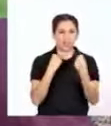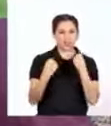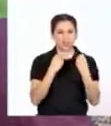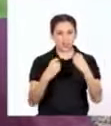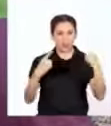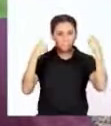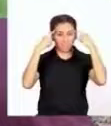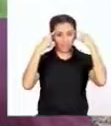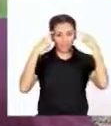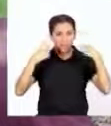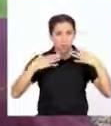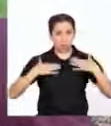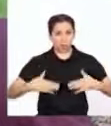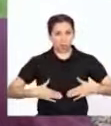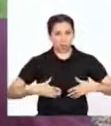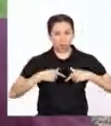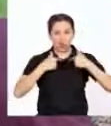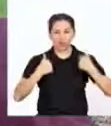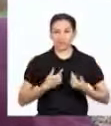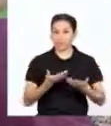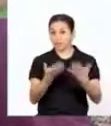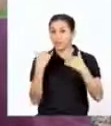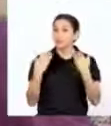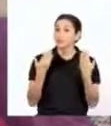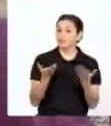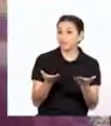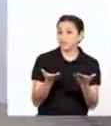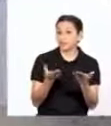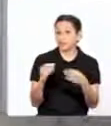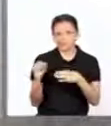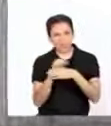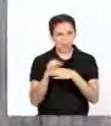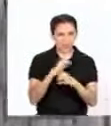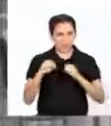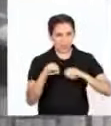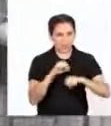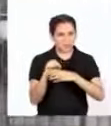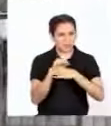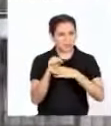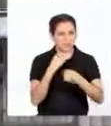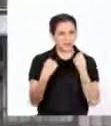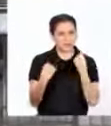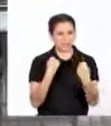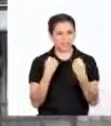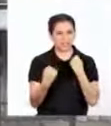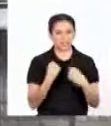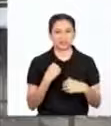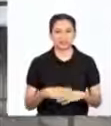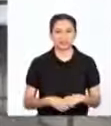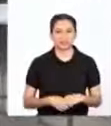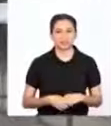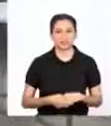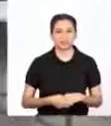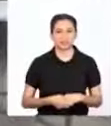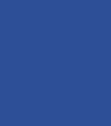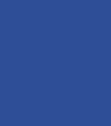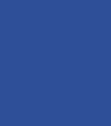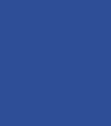nuestro cuerpo, nuestra mente y nuestro corazón. ¡Vamos con Activarte!